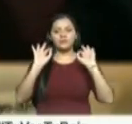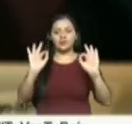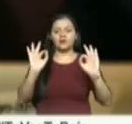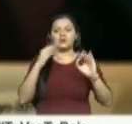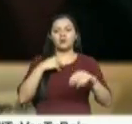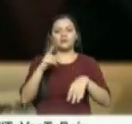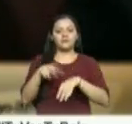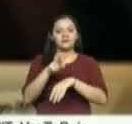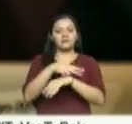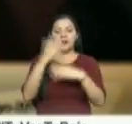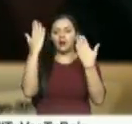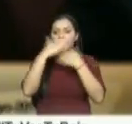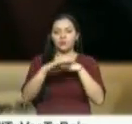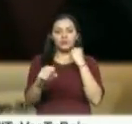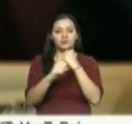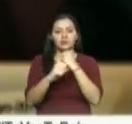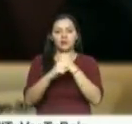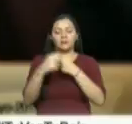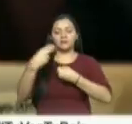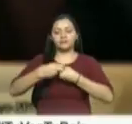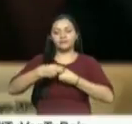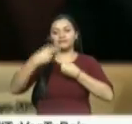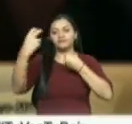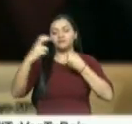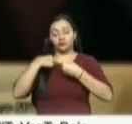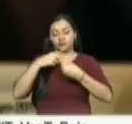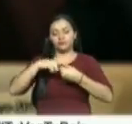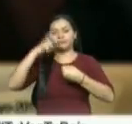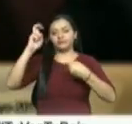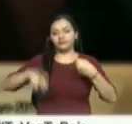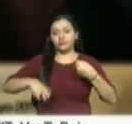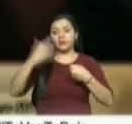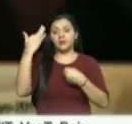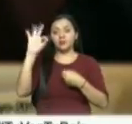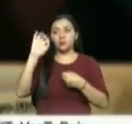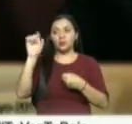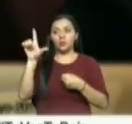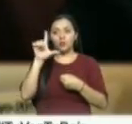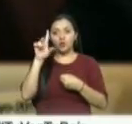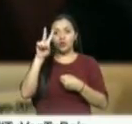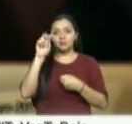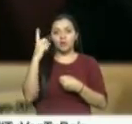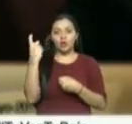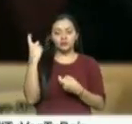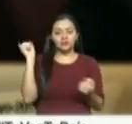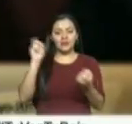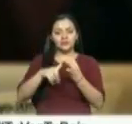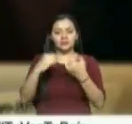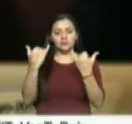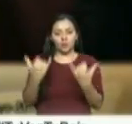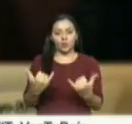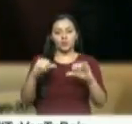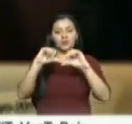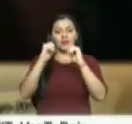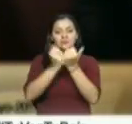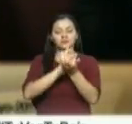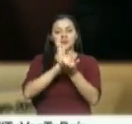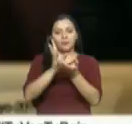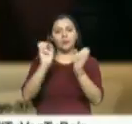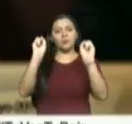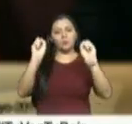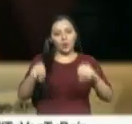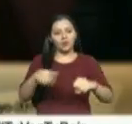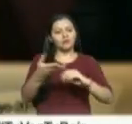Fiscal General del Estado, que le he ejercido desde el 19 de julio de 2011, a fin de que la Asamblea Nacional pueda